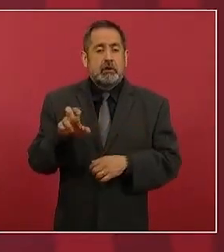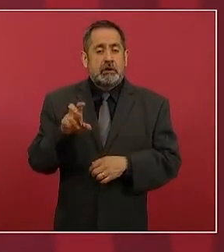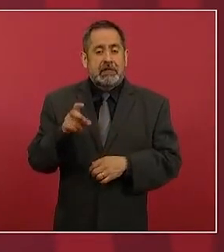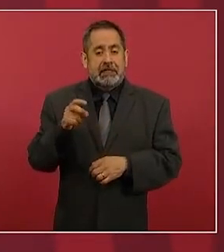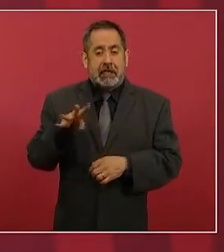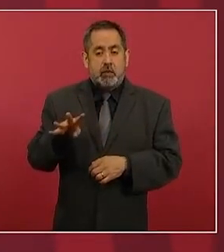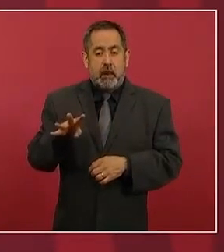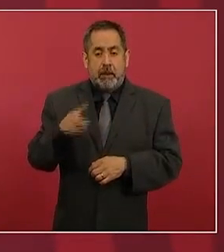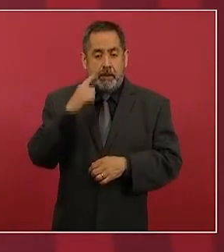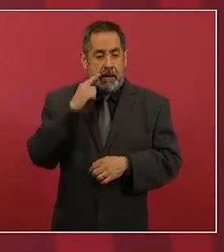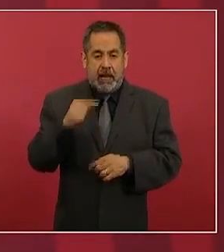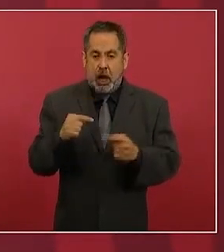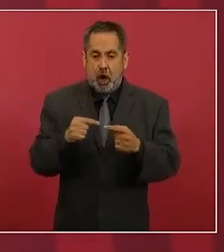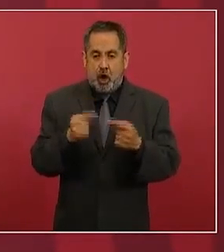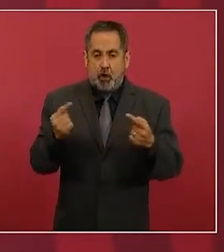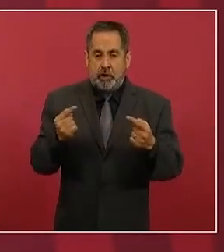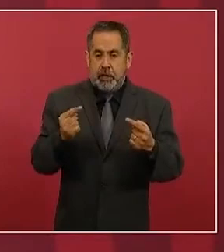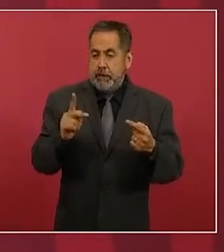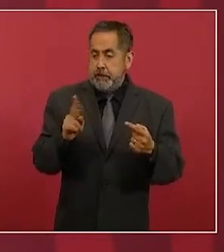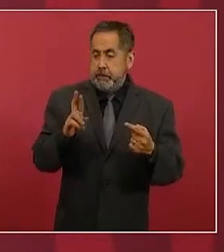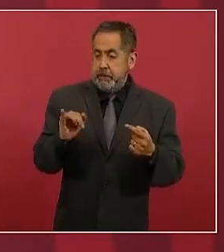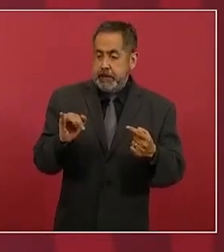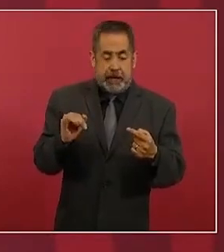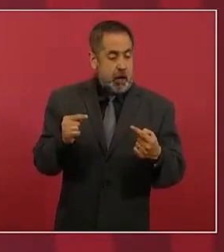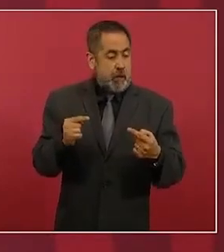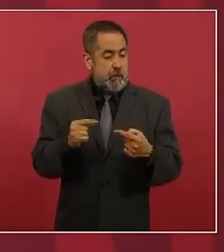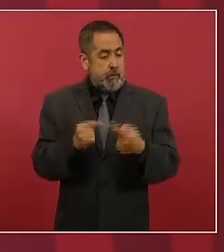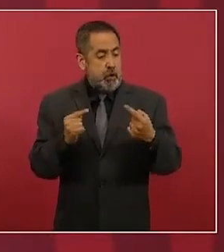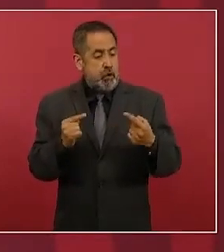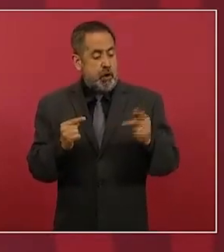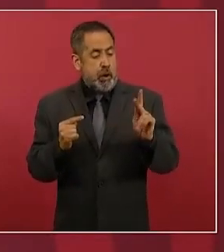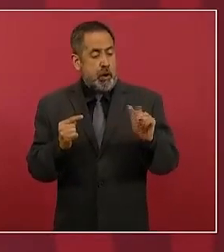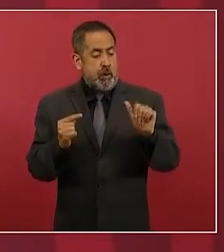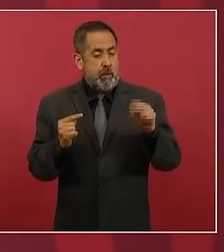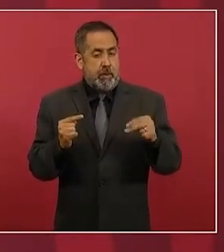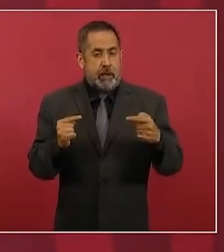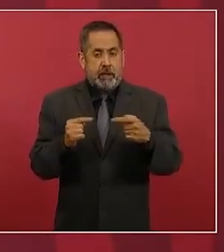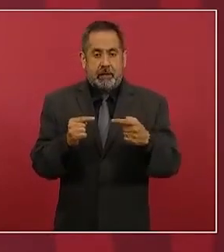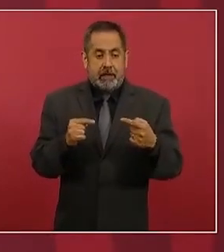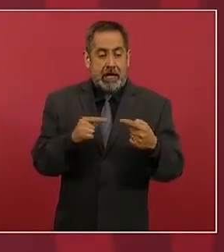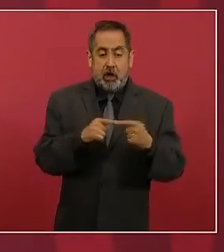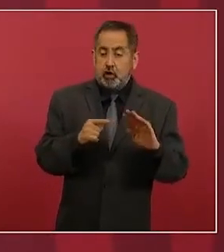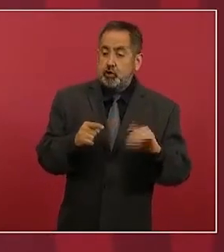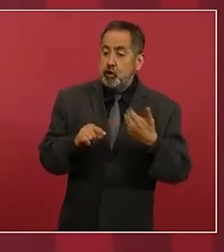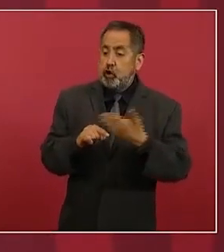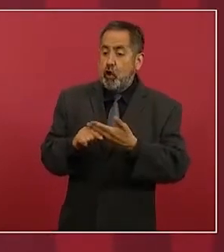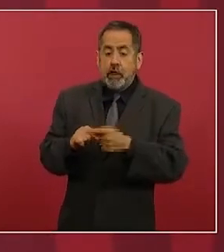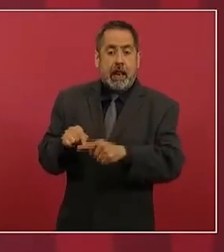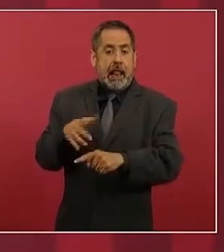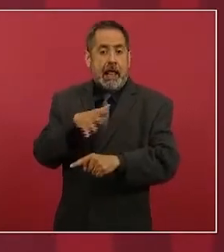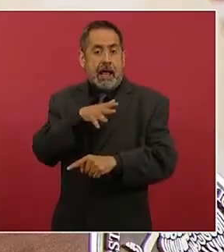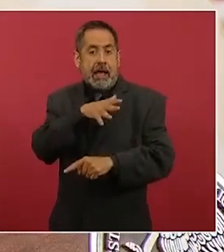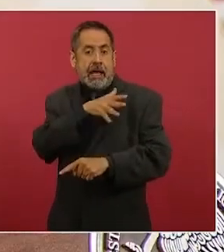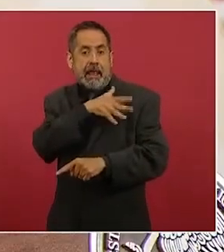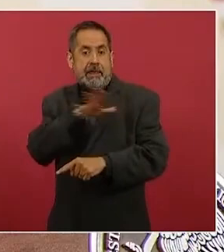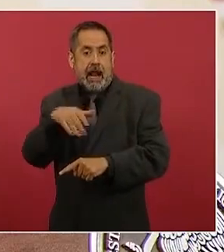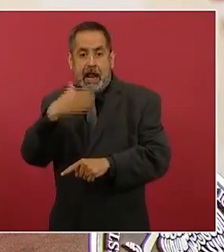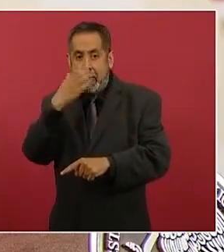1939, para oponerse a la política del general Cárdenas,